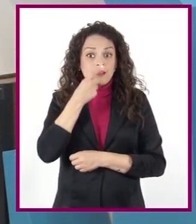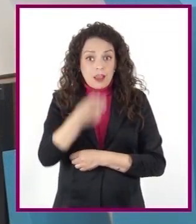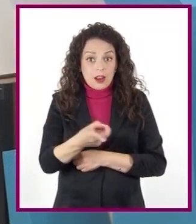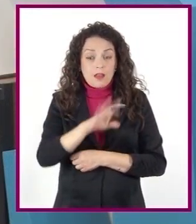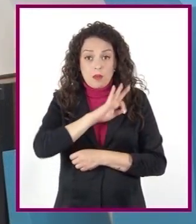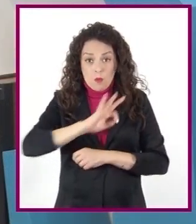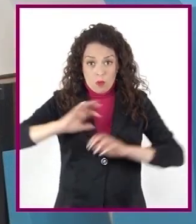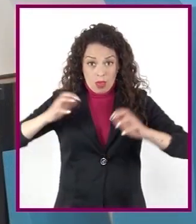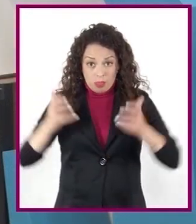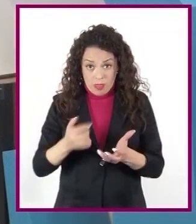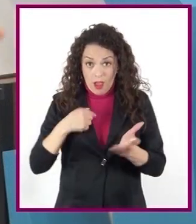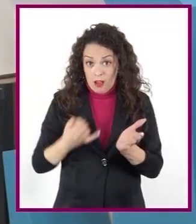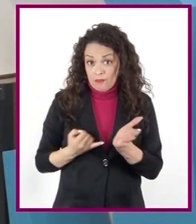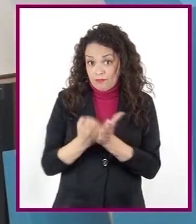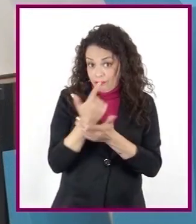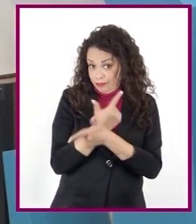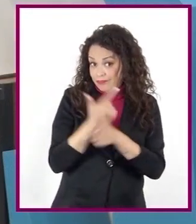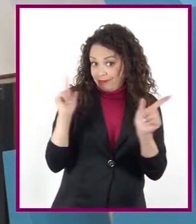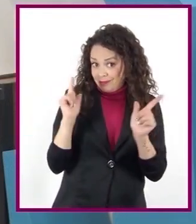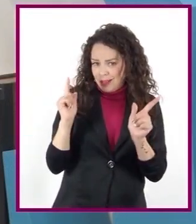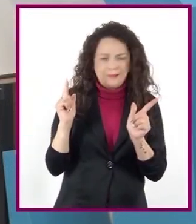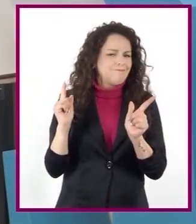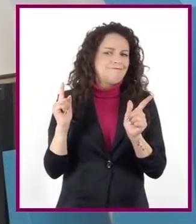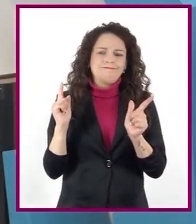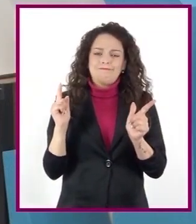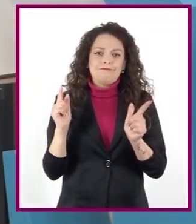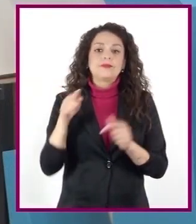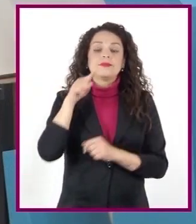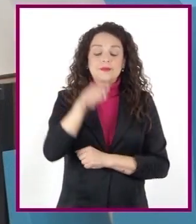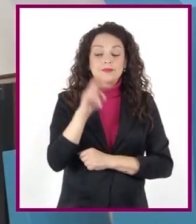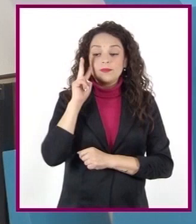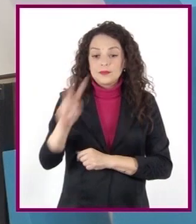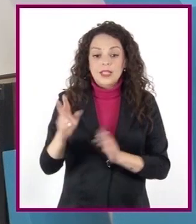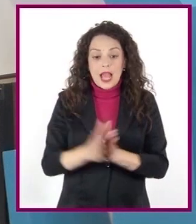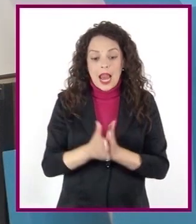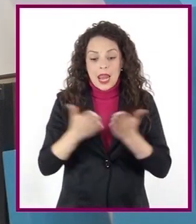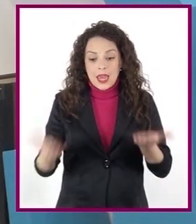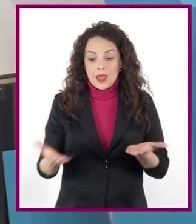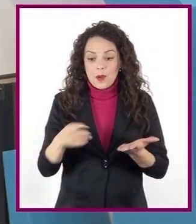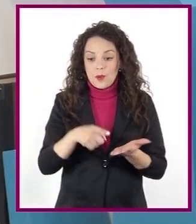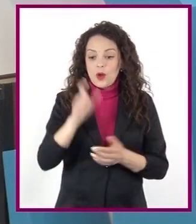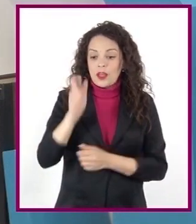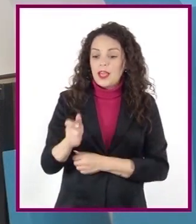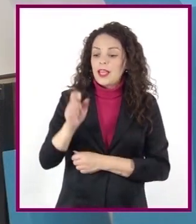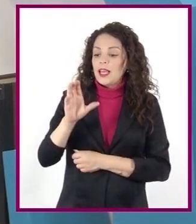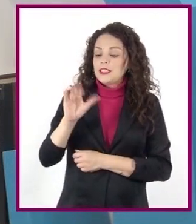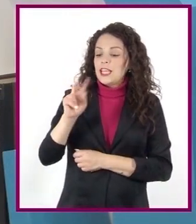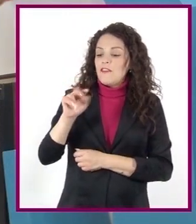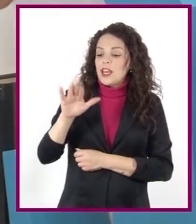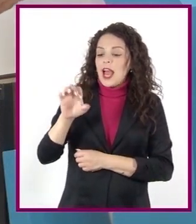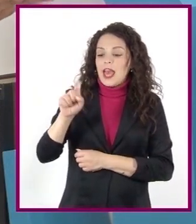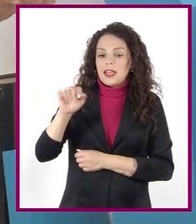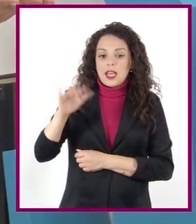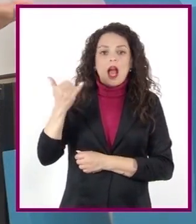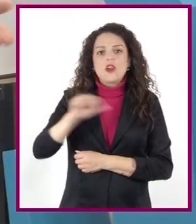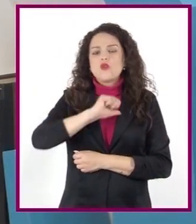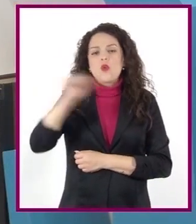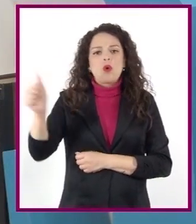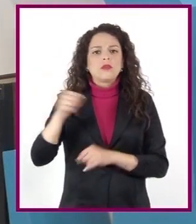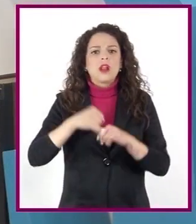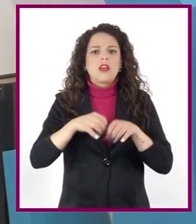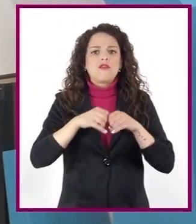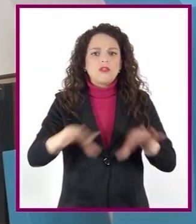libertad. Recuerden consultar el libro de texto de Formación Cívica y Ética, así como otros